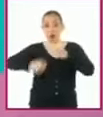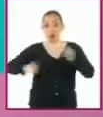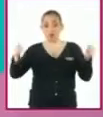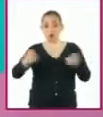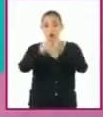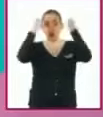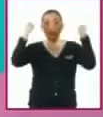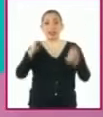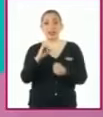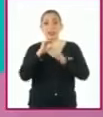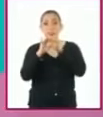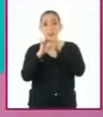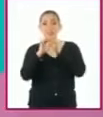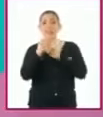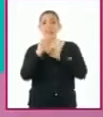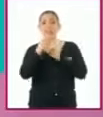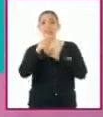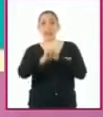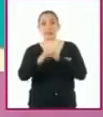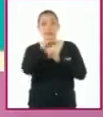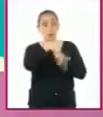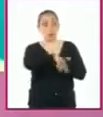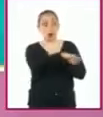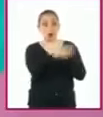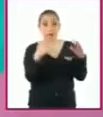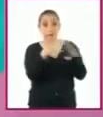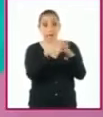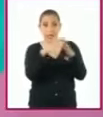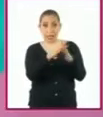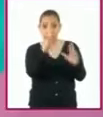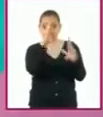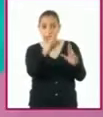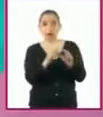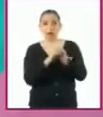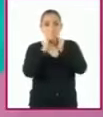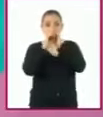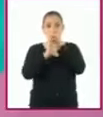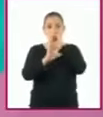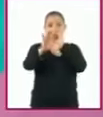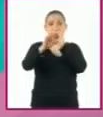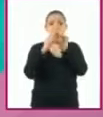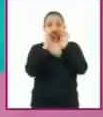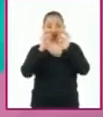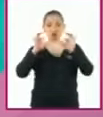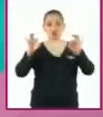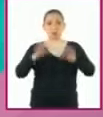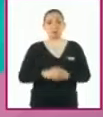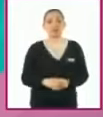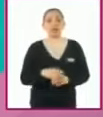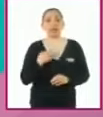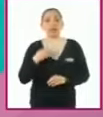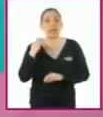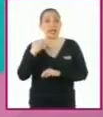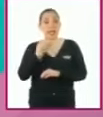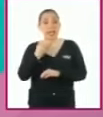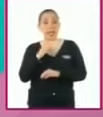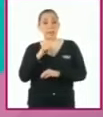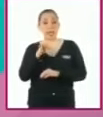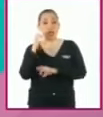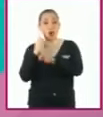y chirimías. En los rituales relacionados con la guerra se usaban trompetas y flautas dobles. Los hebreos atribuían